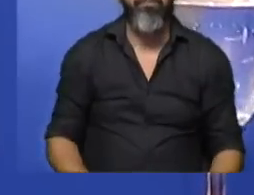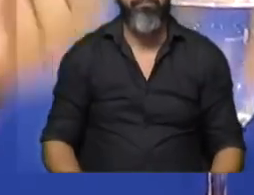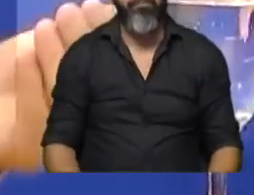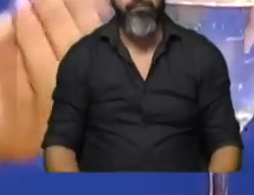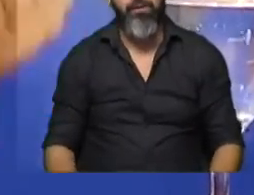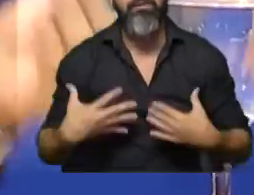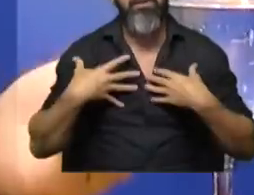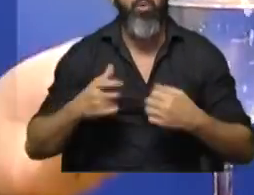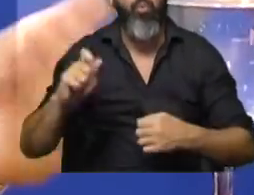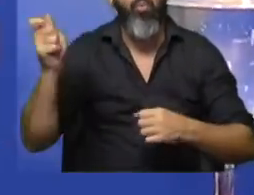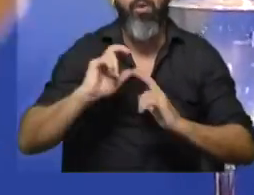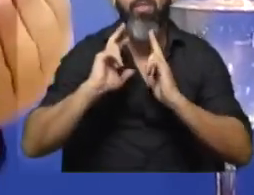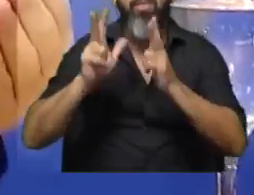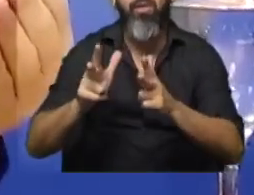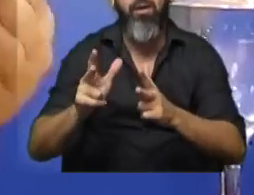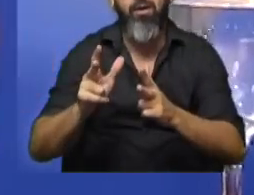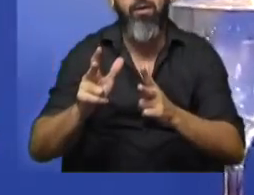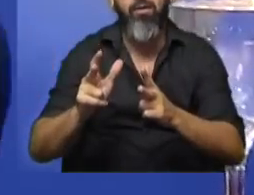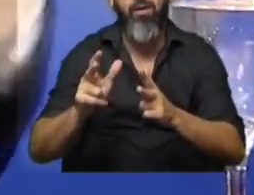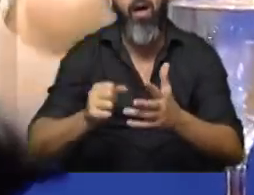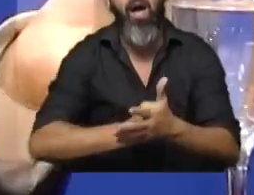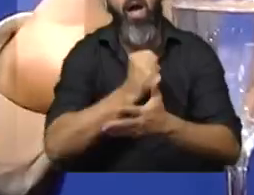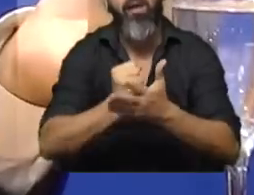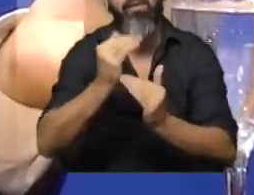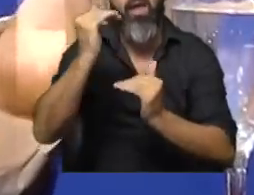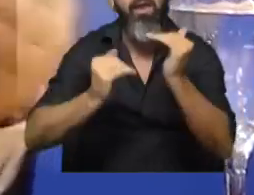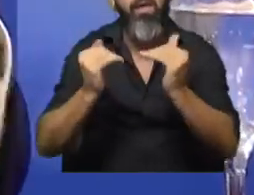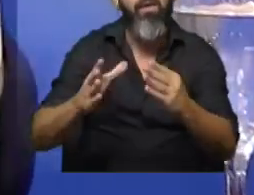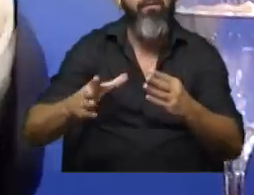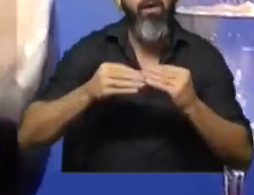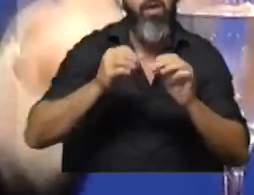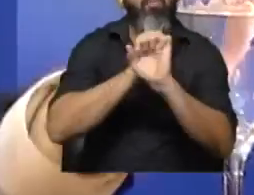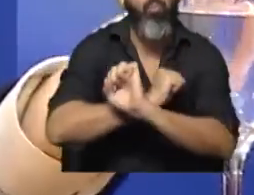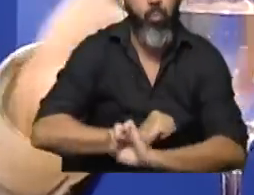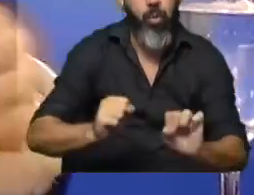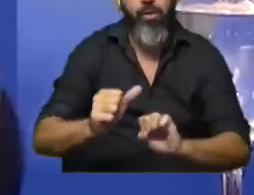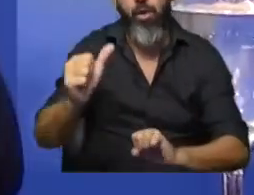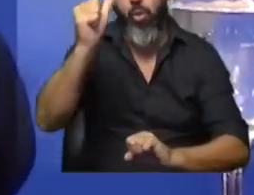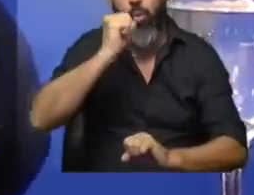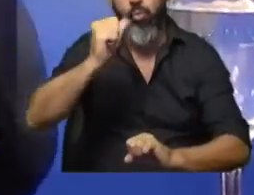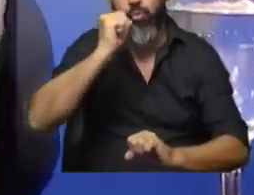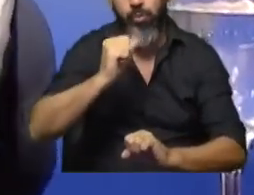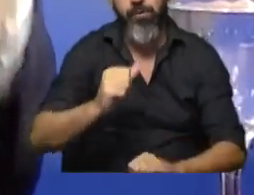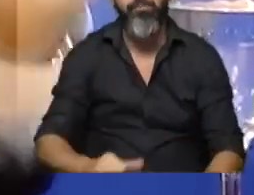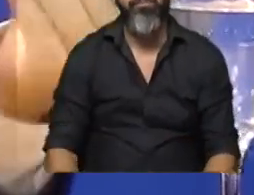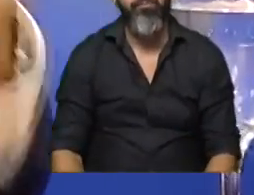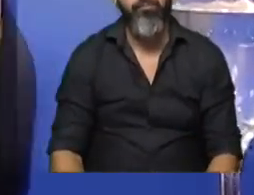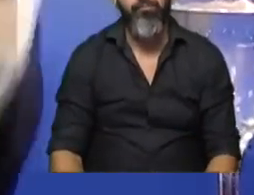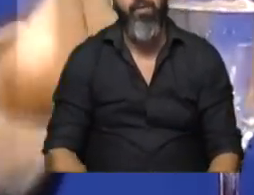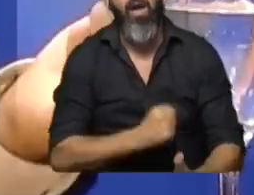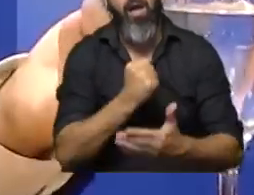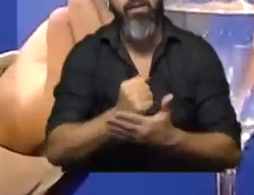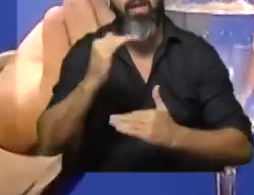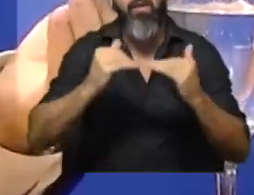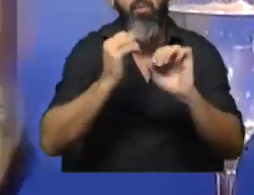que salud pública diga quiénes Y hasta qué niveles se puede consumir hasta qué nivel es